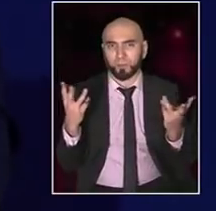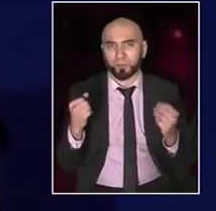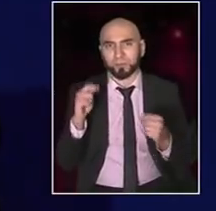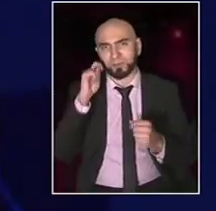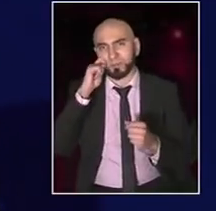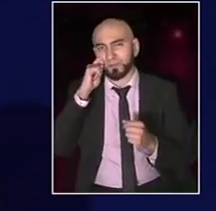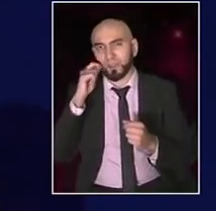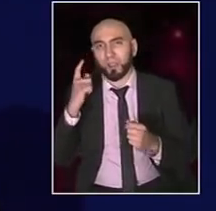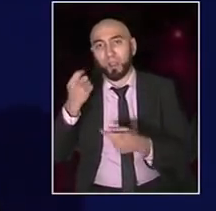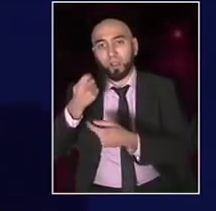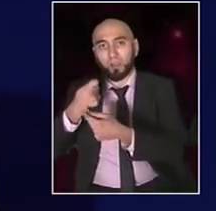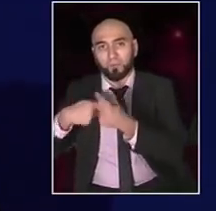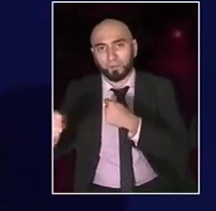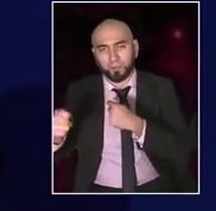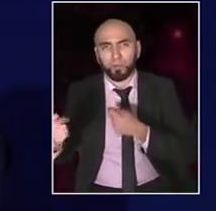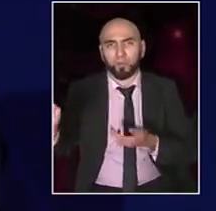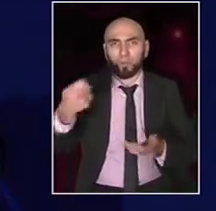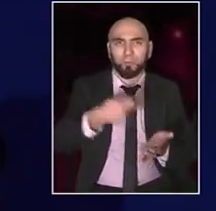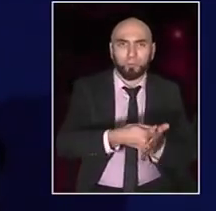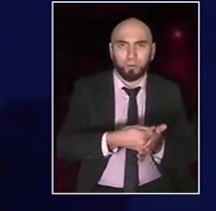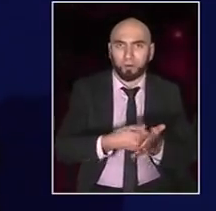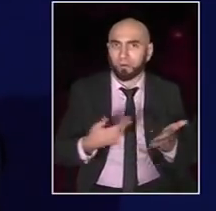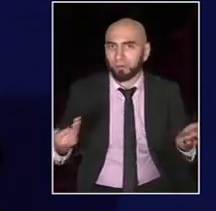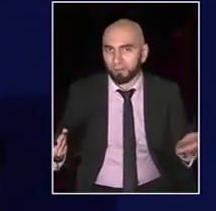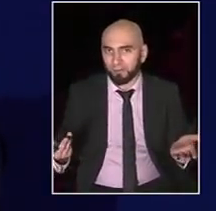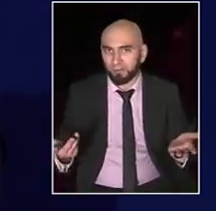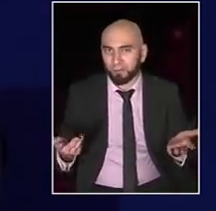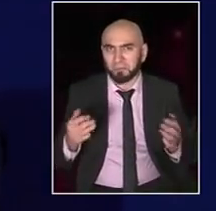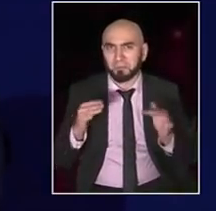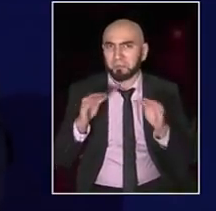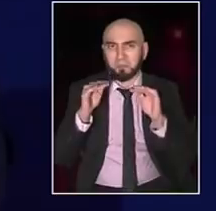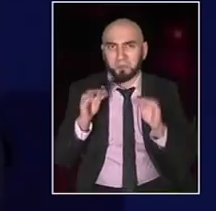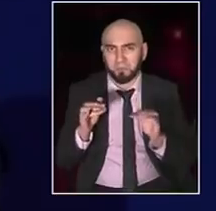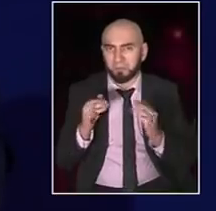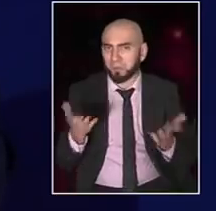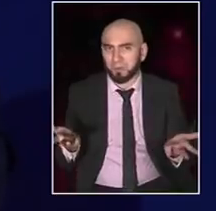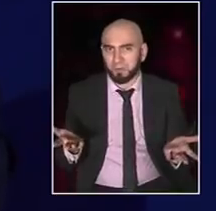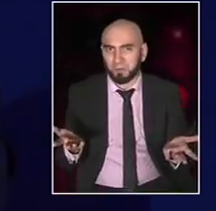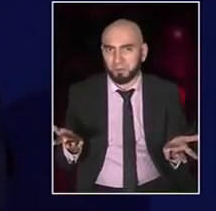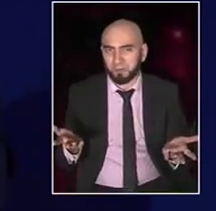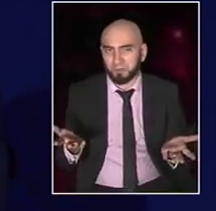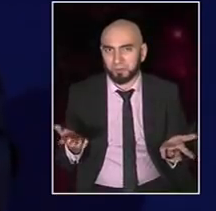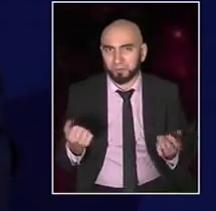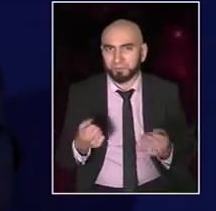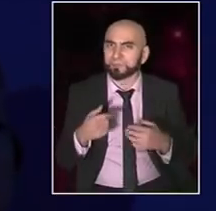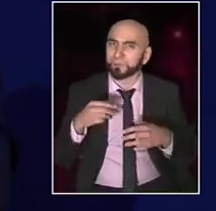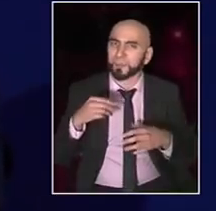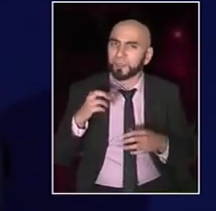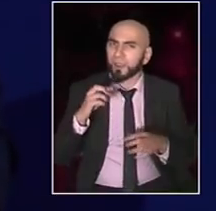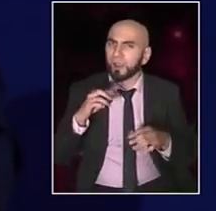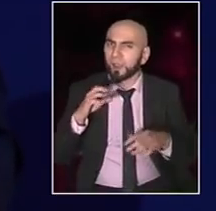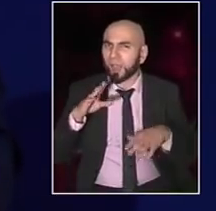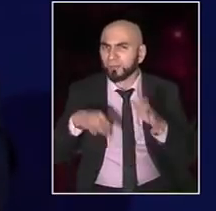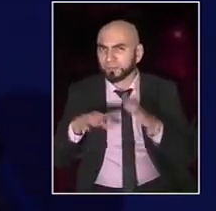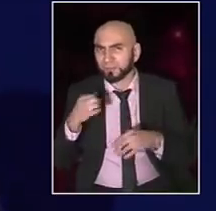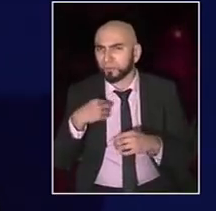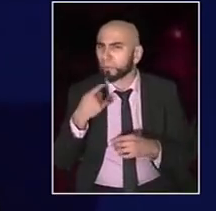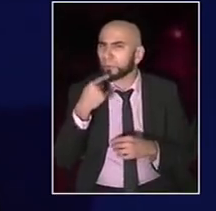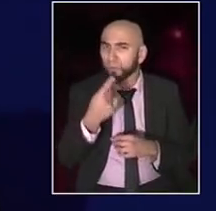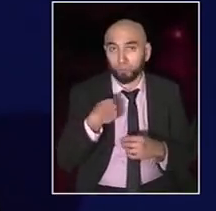Van a ofrecer los productos y van a tener asistentes virtuales que van a comprar estos productos. A veces yo le pregunto a muchas personas como